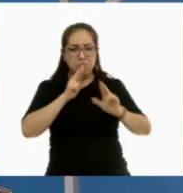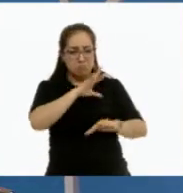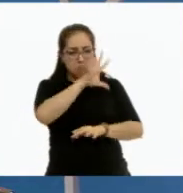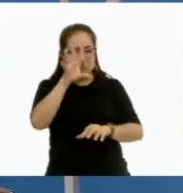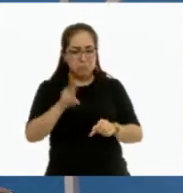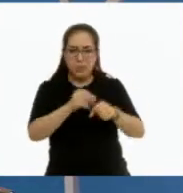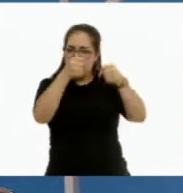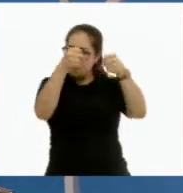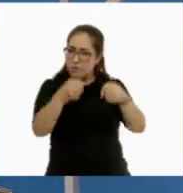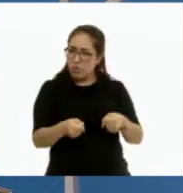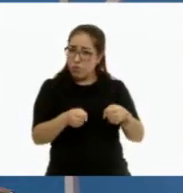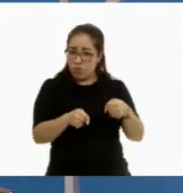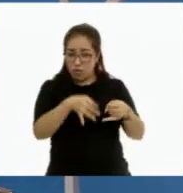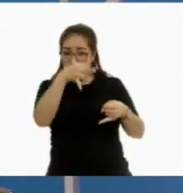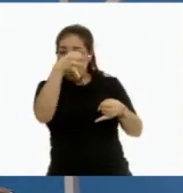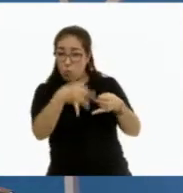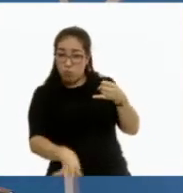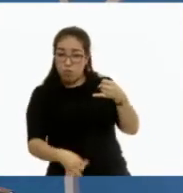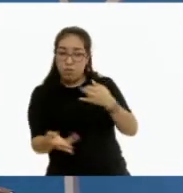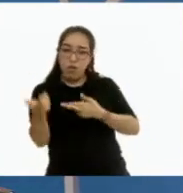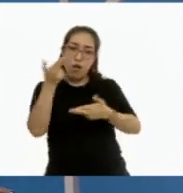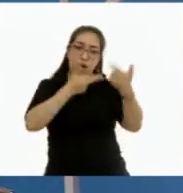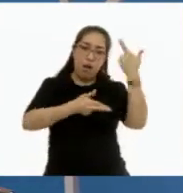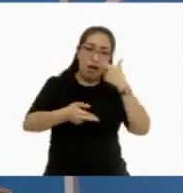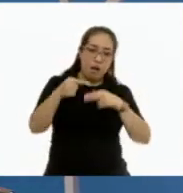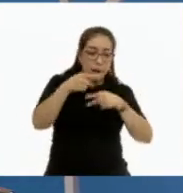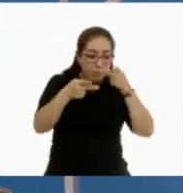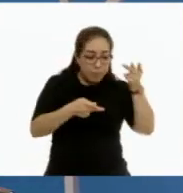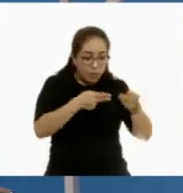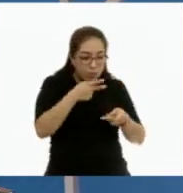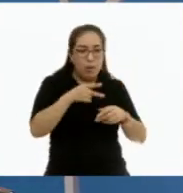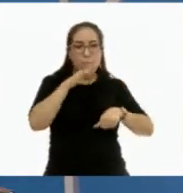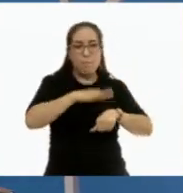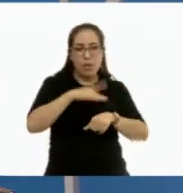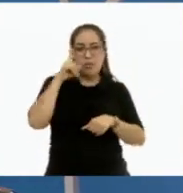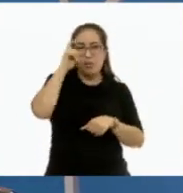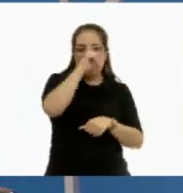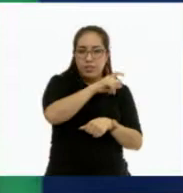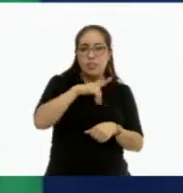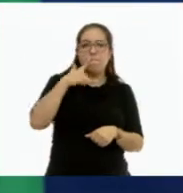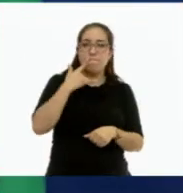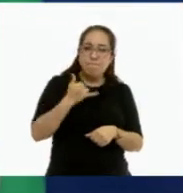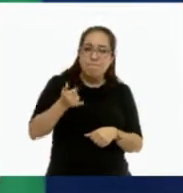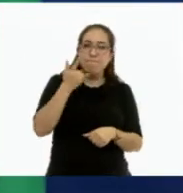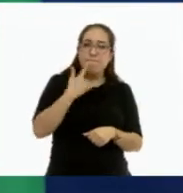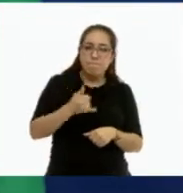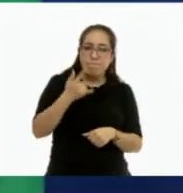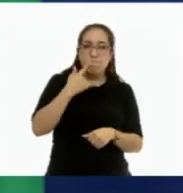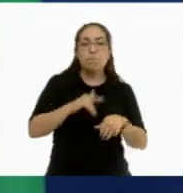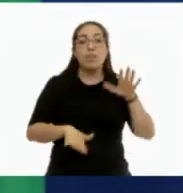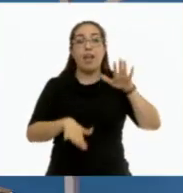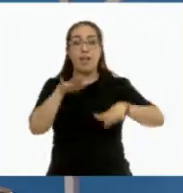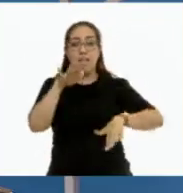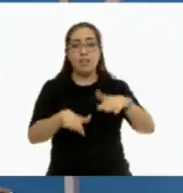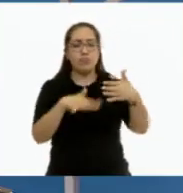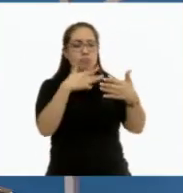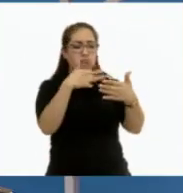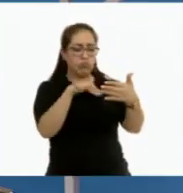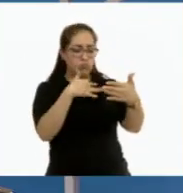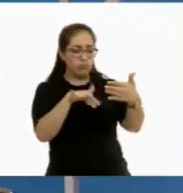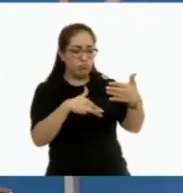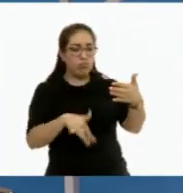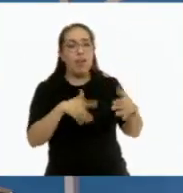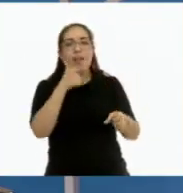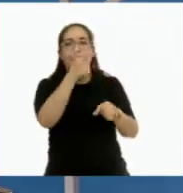sepas bien y dejes al último esas preguntas que te están costando mayor trabajo. A veces, conforme vas leyendo, encuentras la